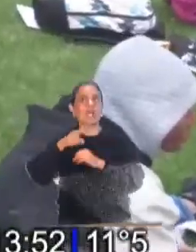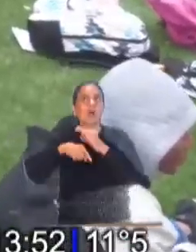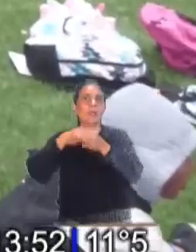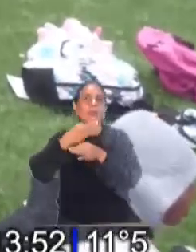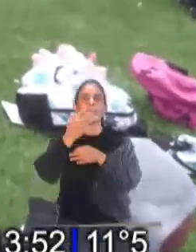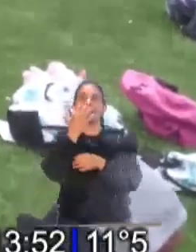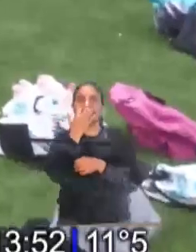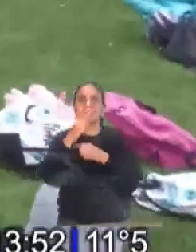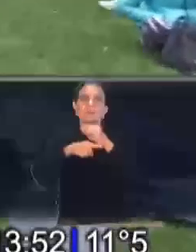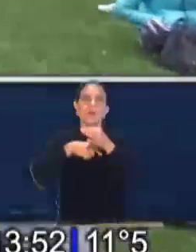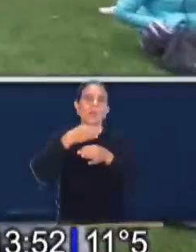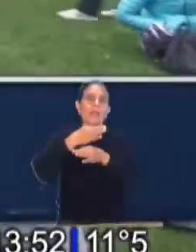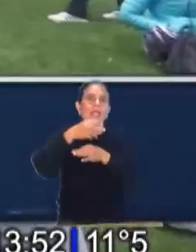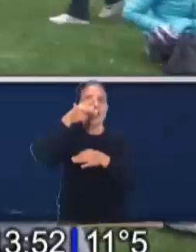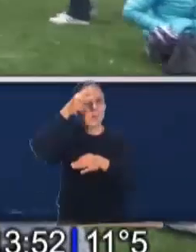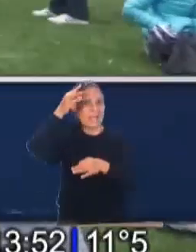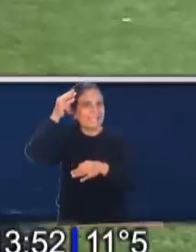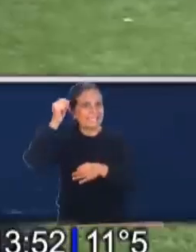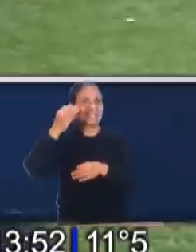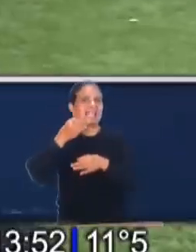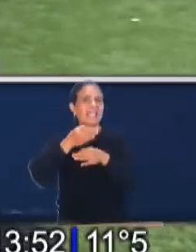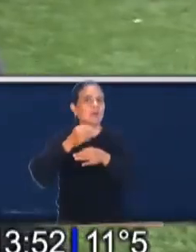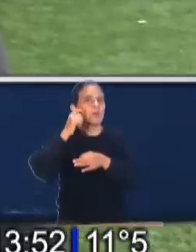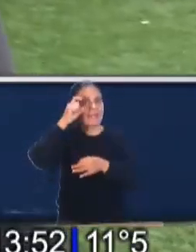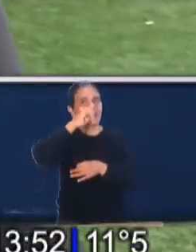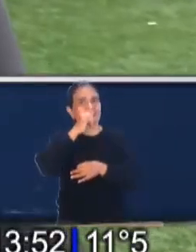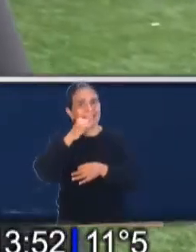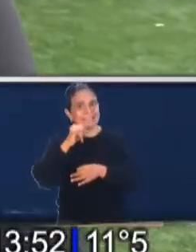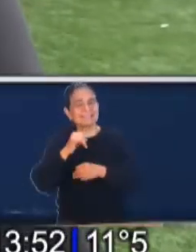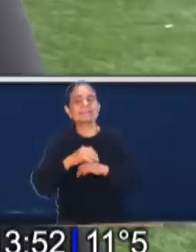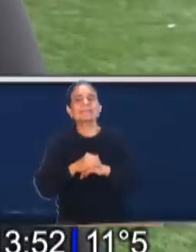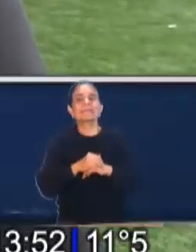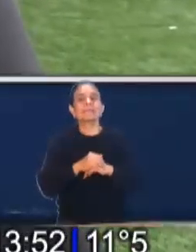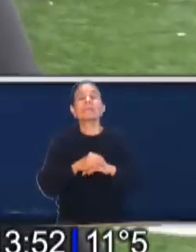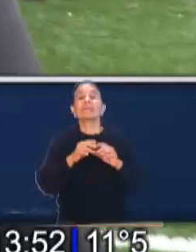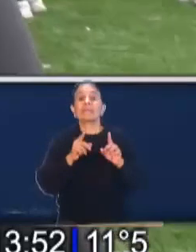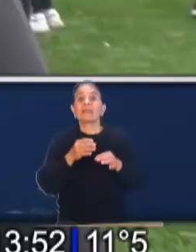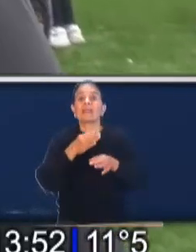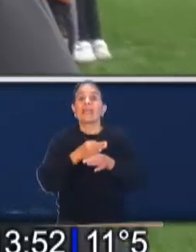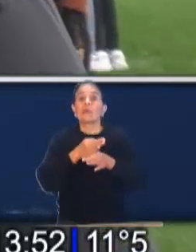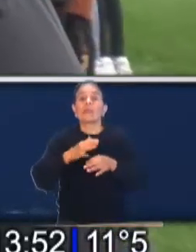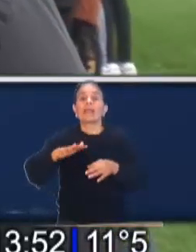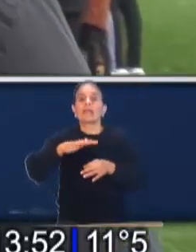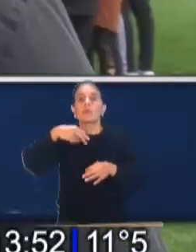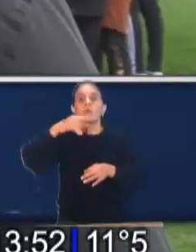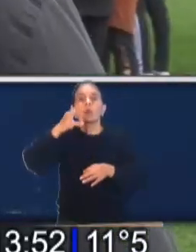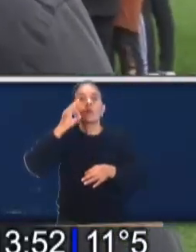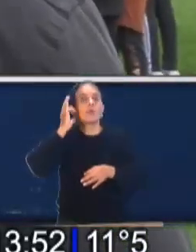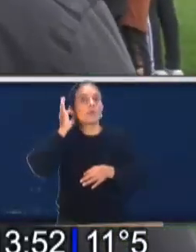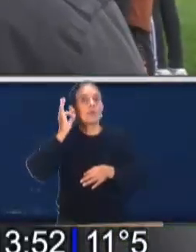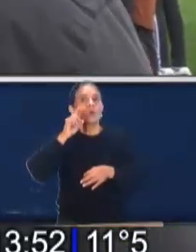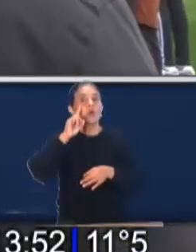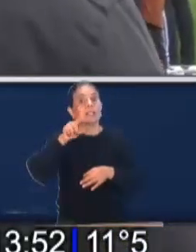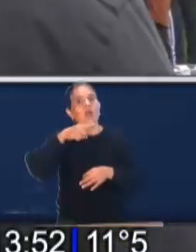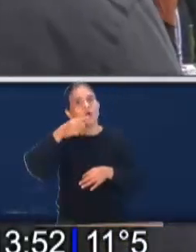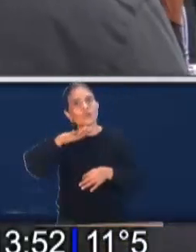Escuela Chile, la Escuela Juan W. Gess, y también tuvimos la participación de una escuela de Nogolí y del Valle